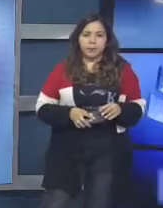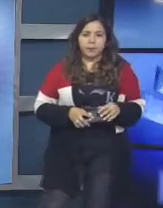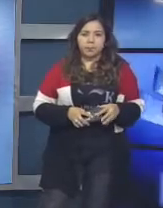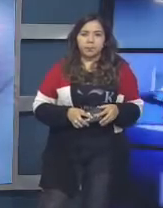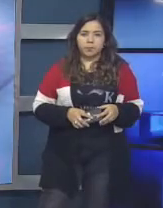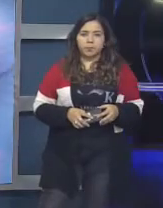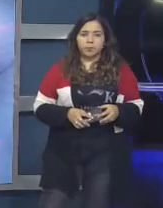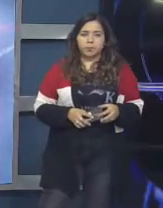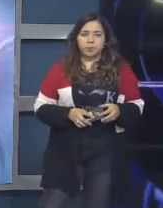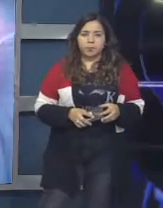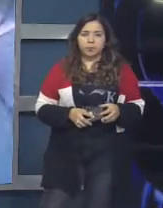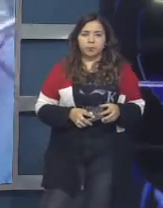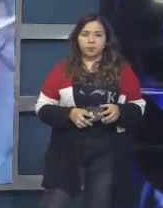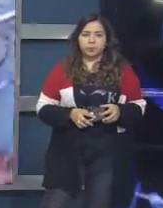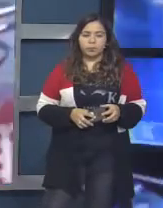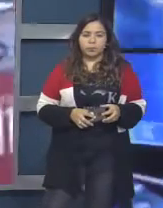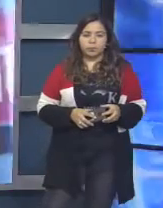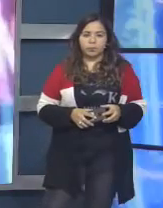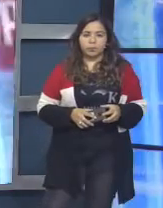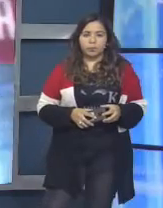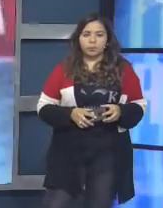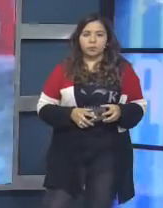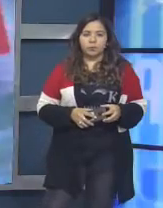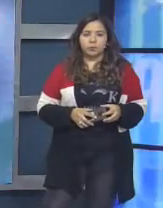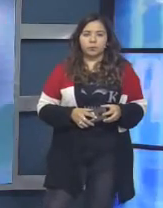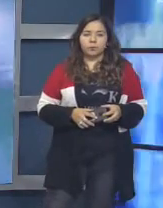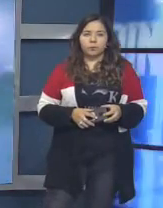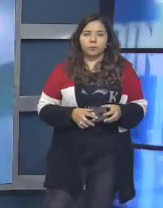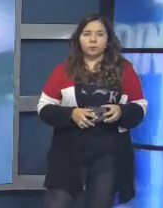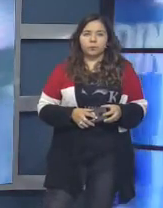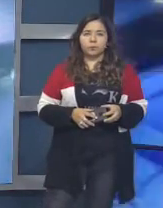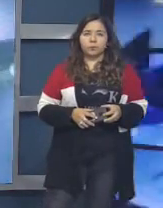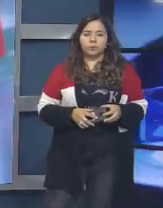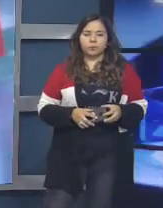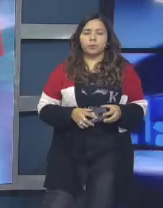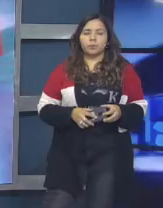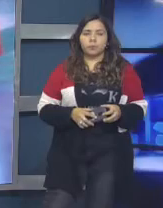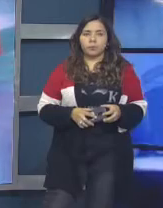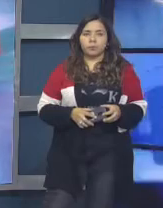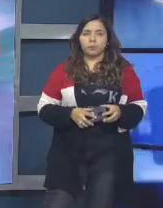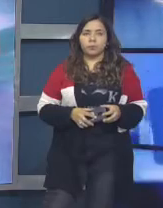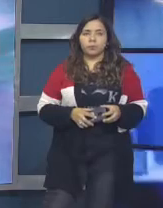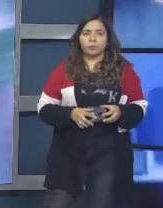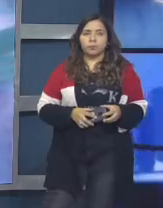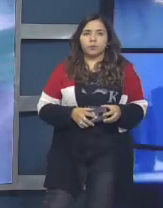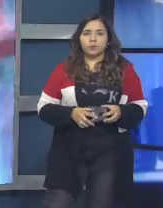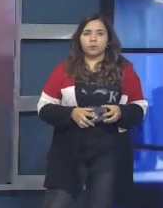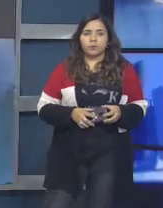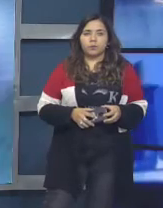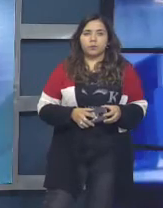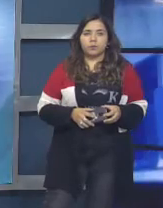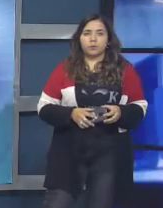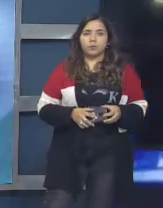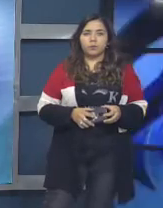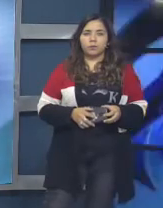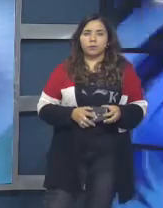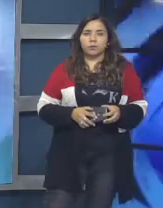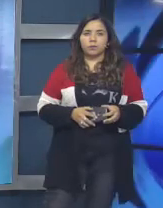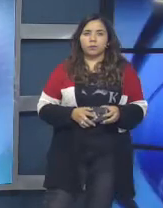tener una ayuda extra con respecto al personal. Uh-huh. Con el tema